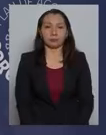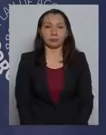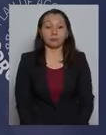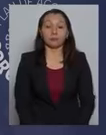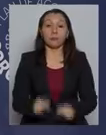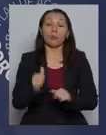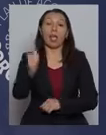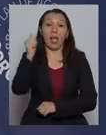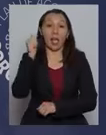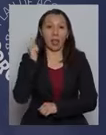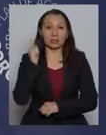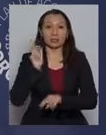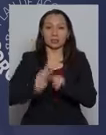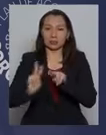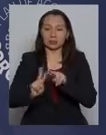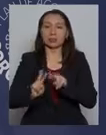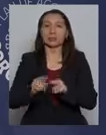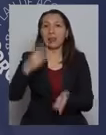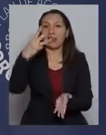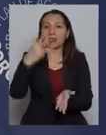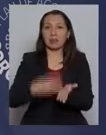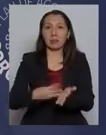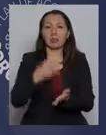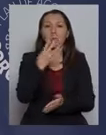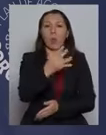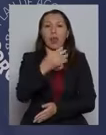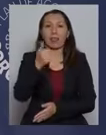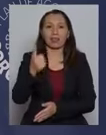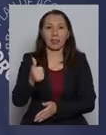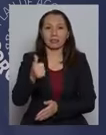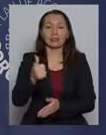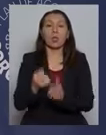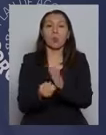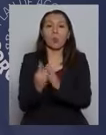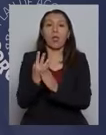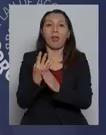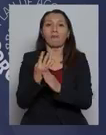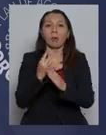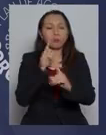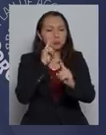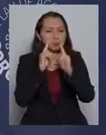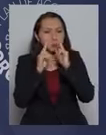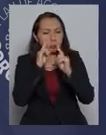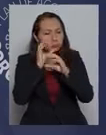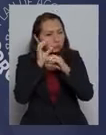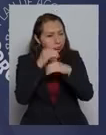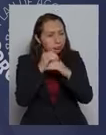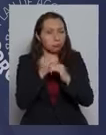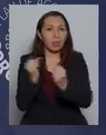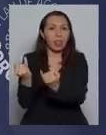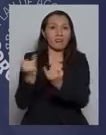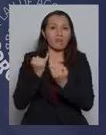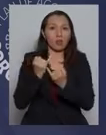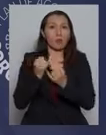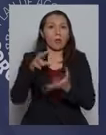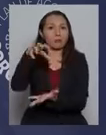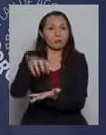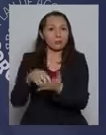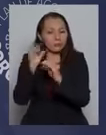Al día de ayer se realizaron 3.046 nuevos exámenes informados por los